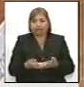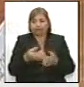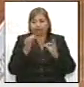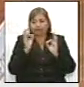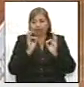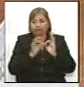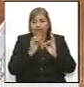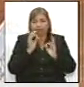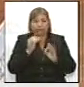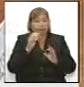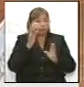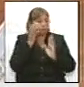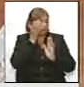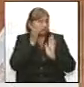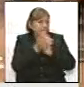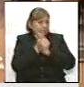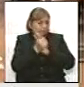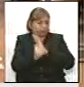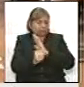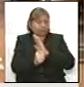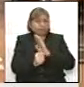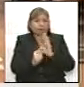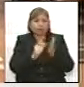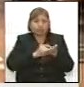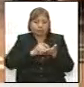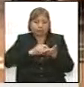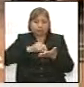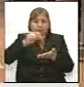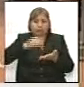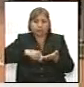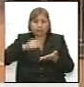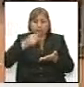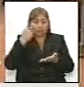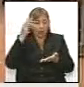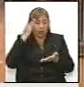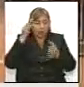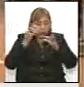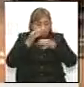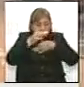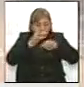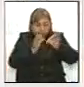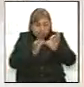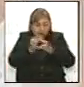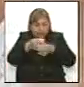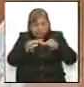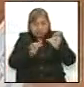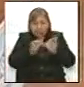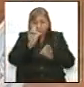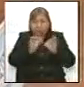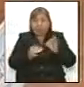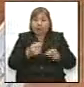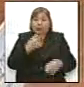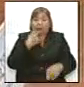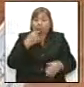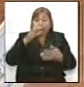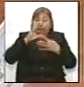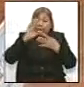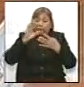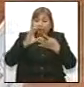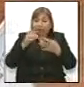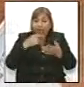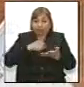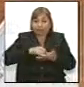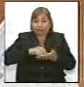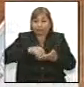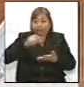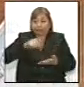pericial gráfico-técnico elaborado por el perito profesional José Luis Carrión Cabrera. Las características gráficas de las